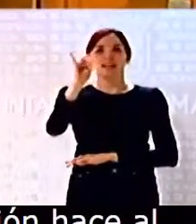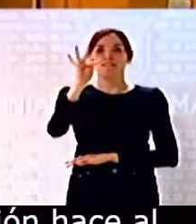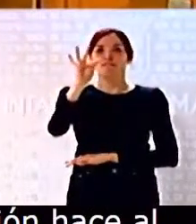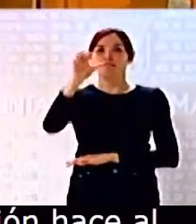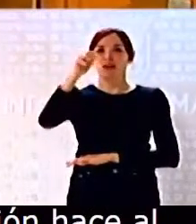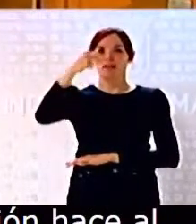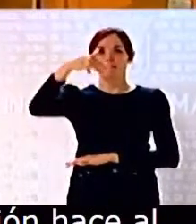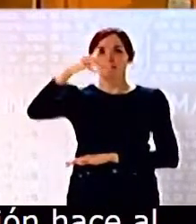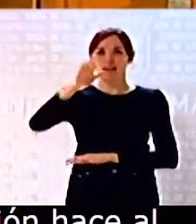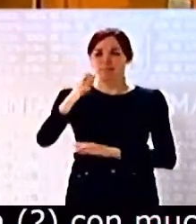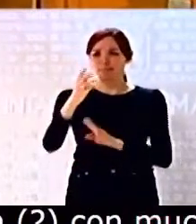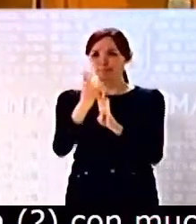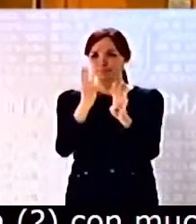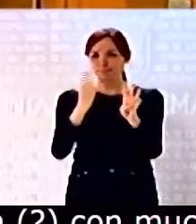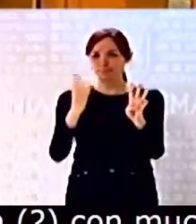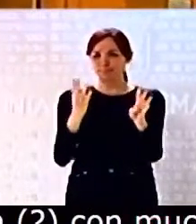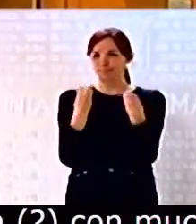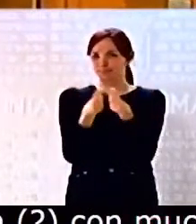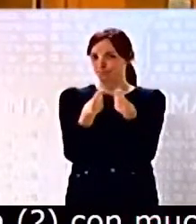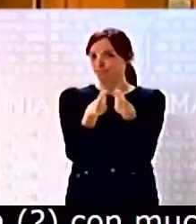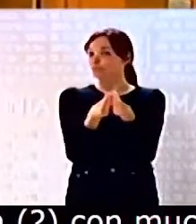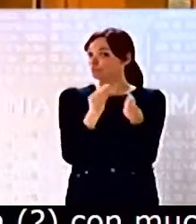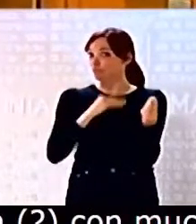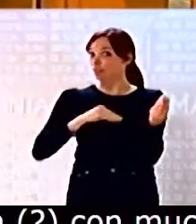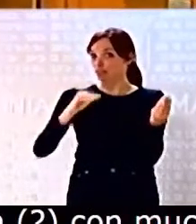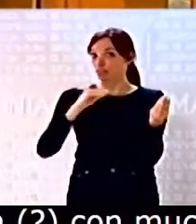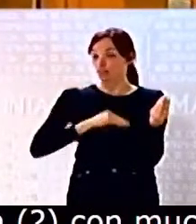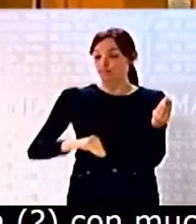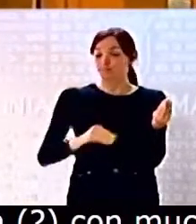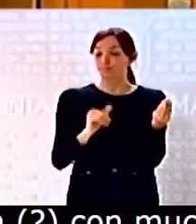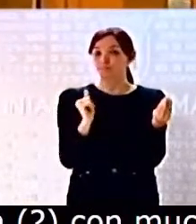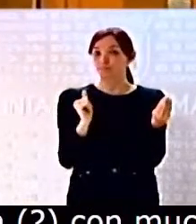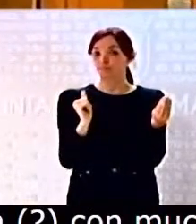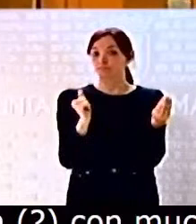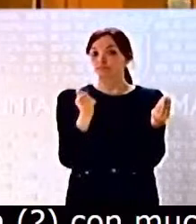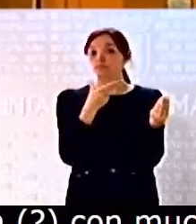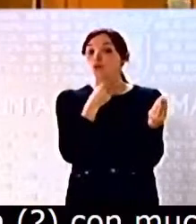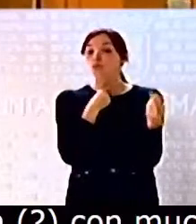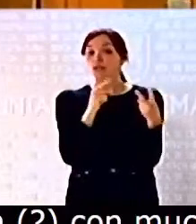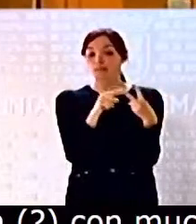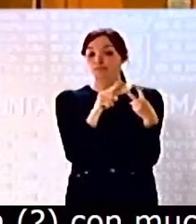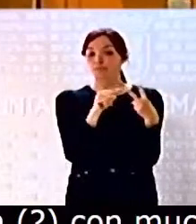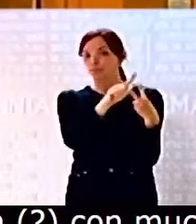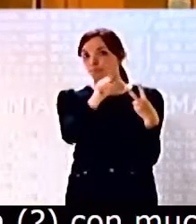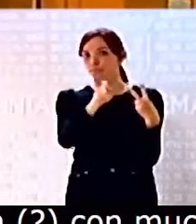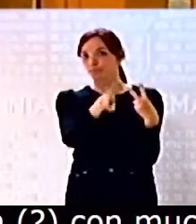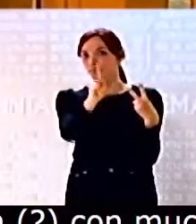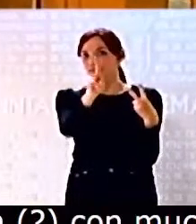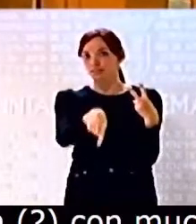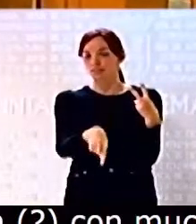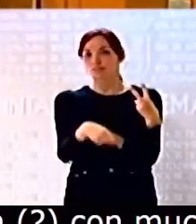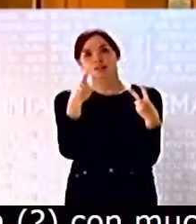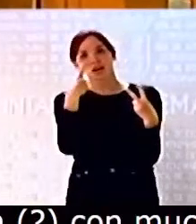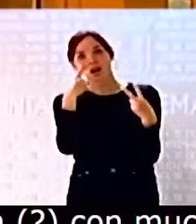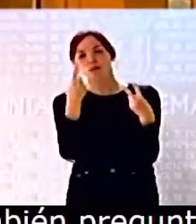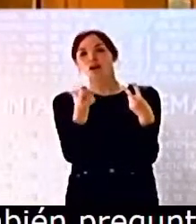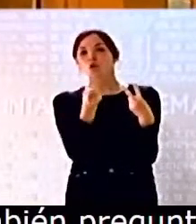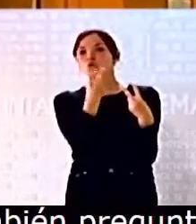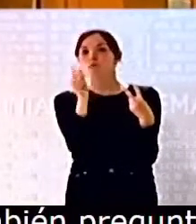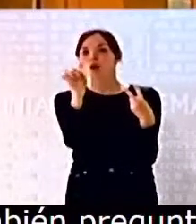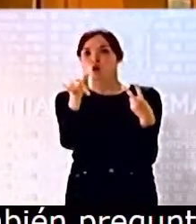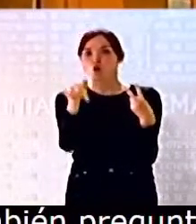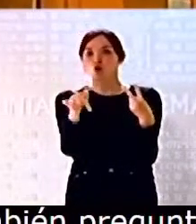gente y con bastantes aglomeraciones. Me gustaría también preguntarle sobre los datos de hoy. No sé si nos